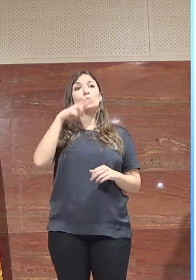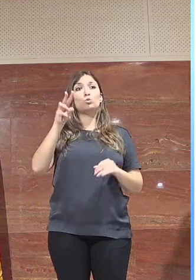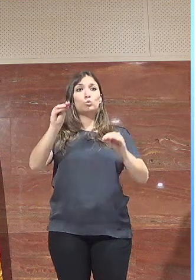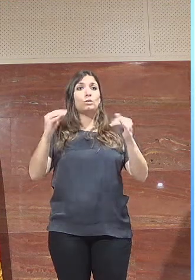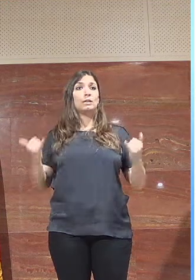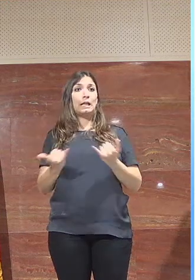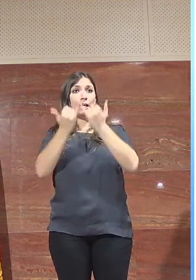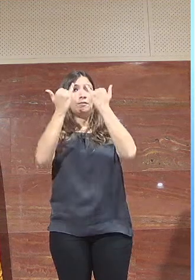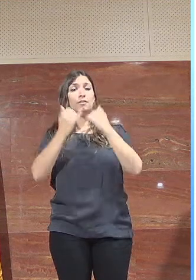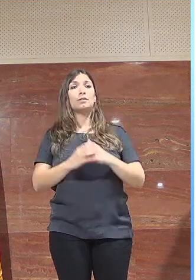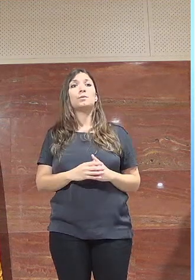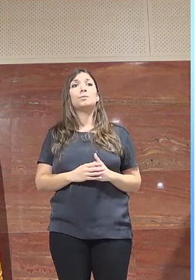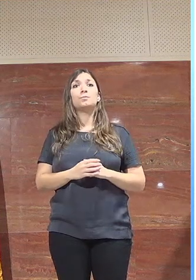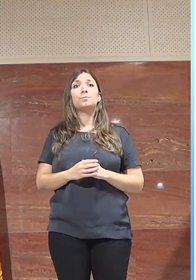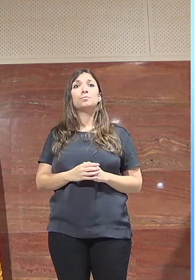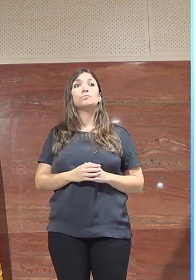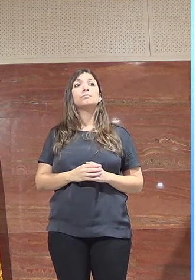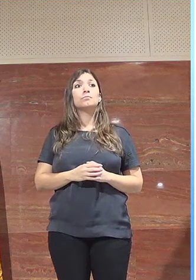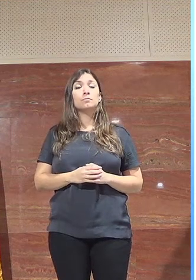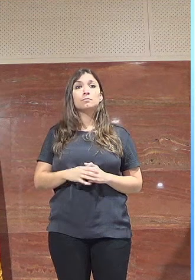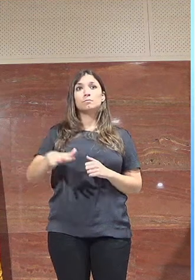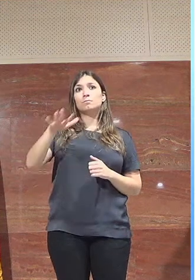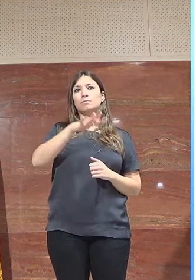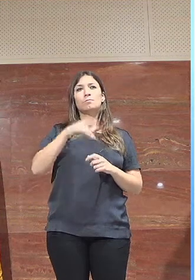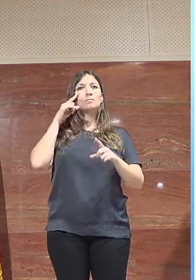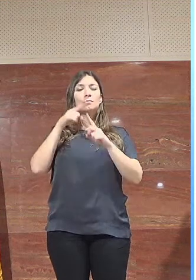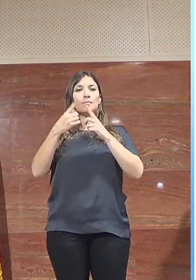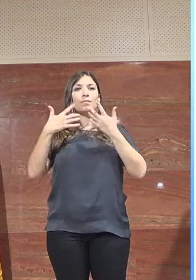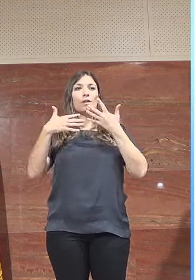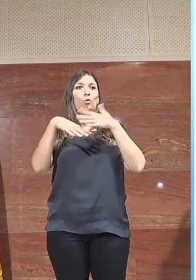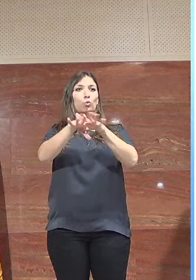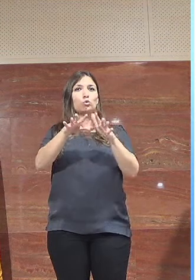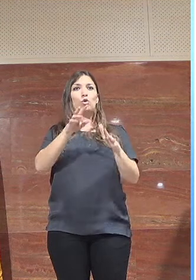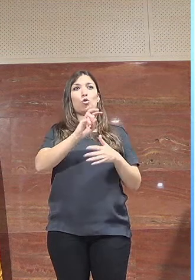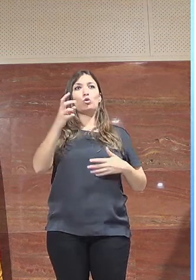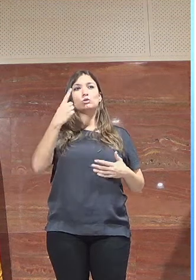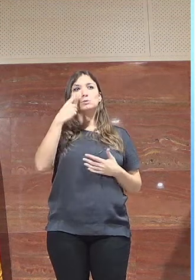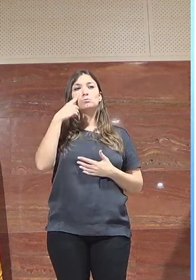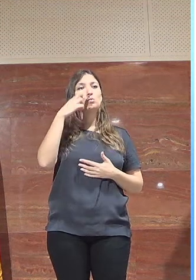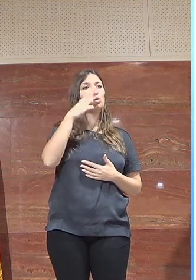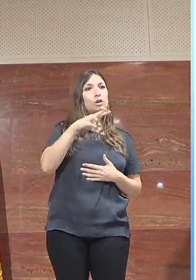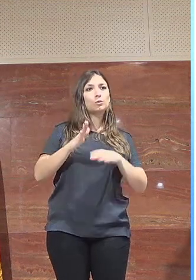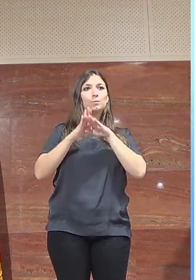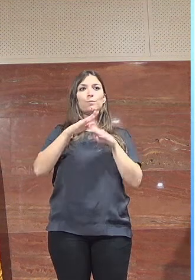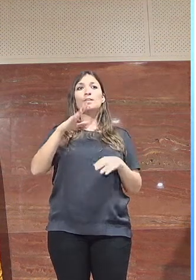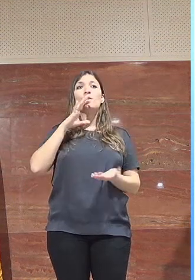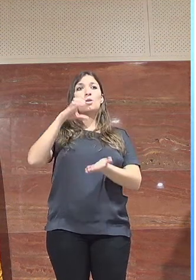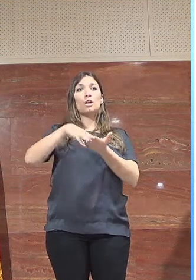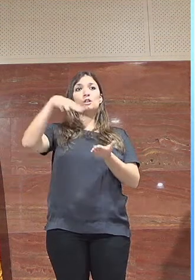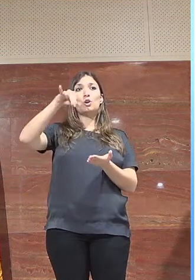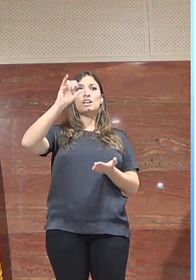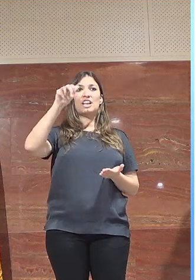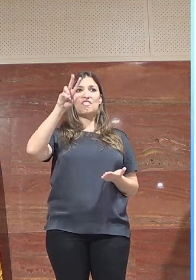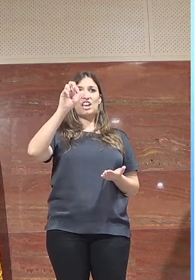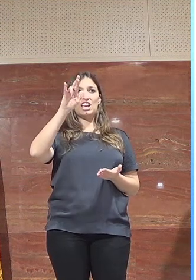Tenerife, que es una oportunidad de inclusión para otros museos. El Centro Niemeyer, que constituye